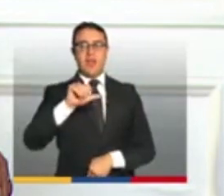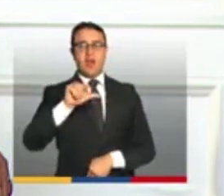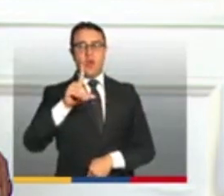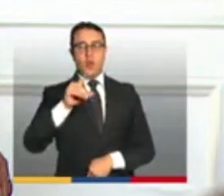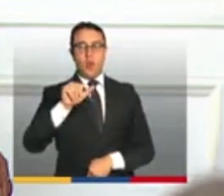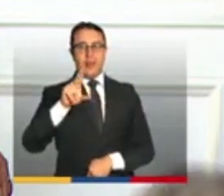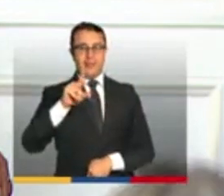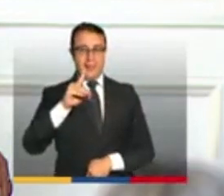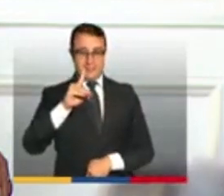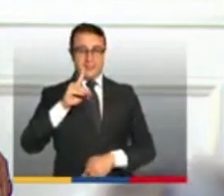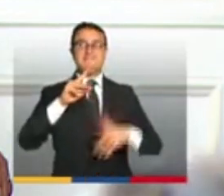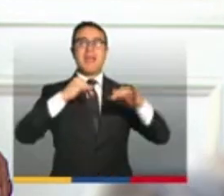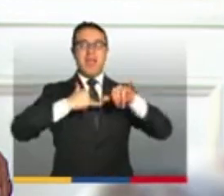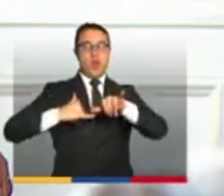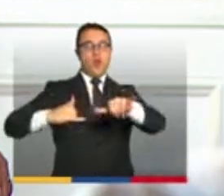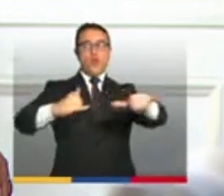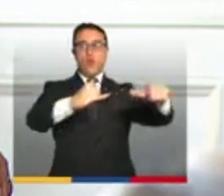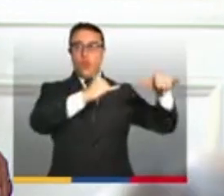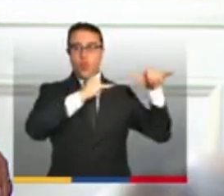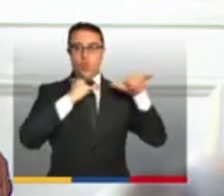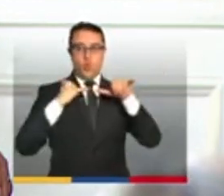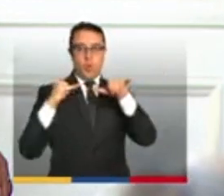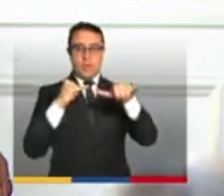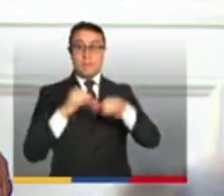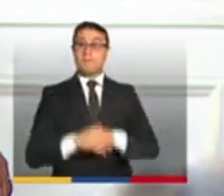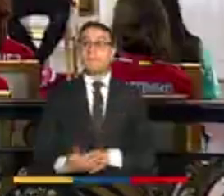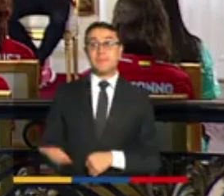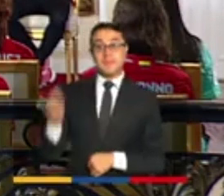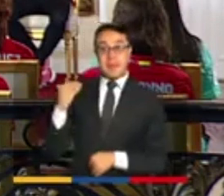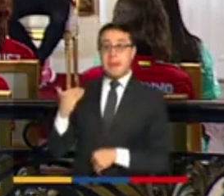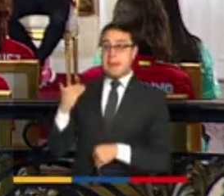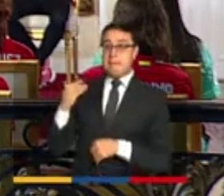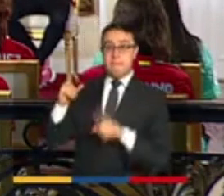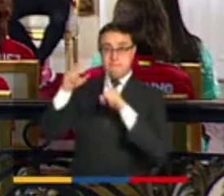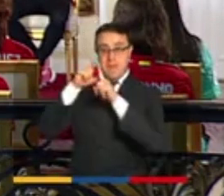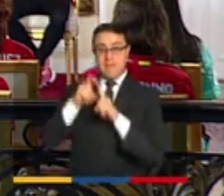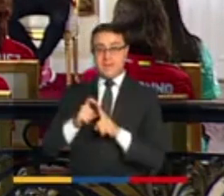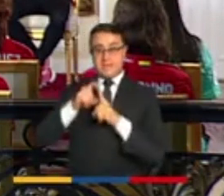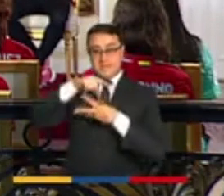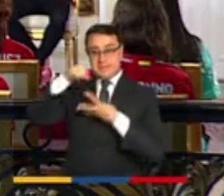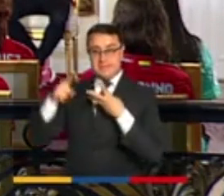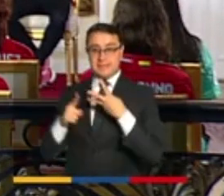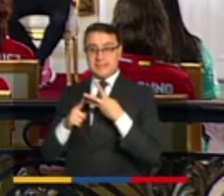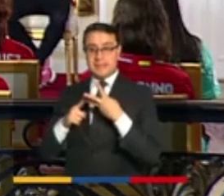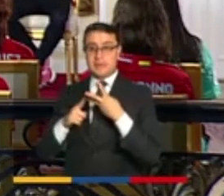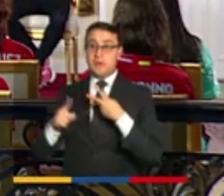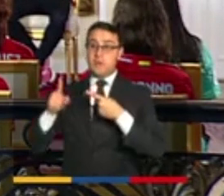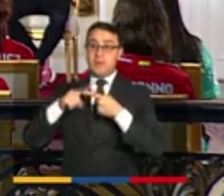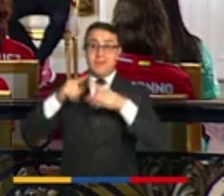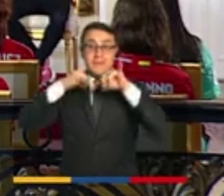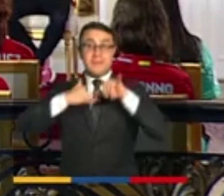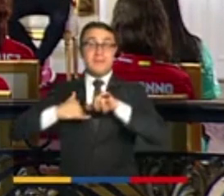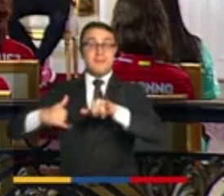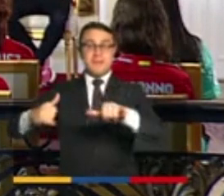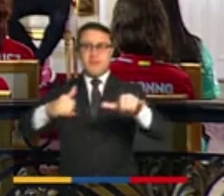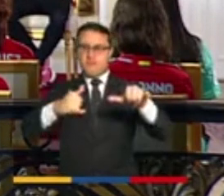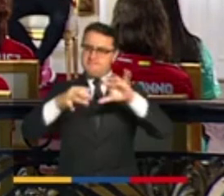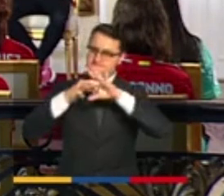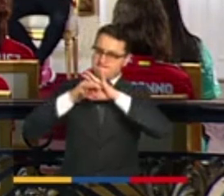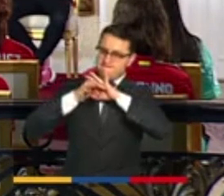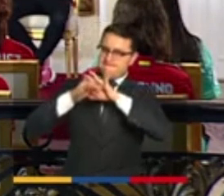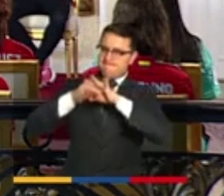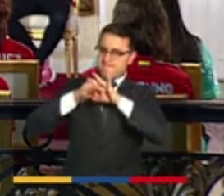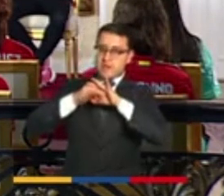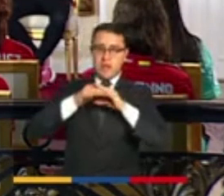palabras hermosas que son parte de las fundaciones de estas repúblicas, que es igualdad, fraternidad